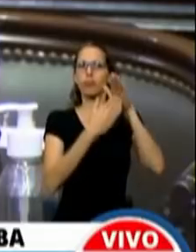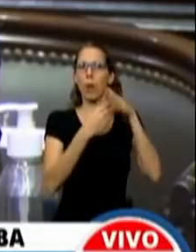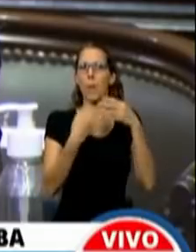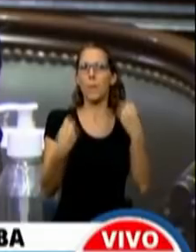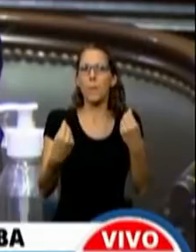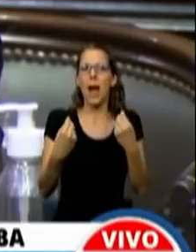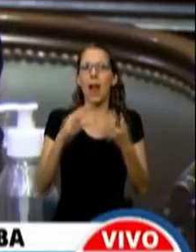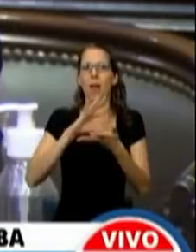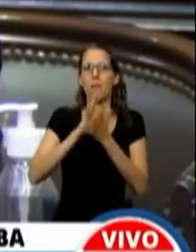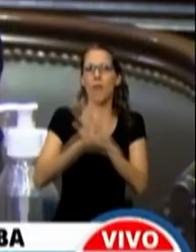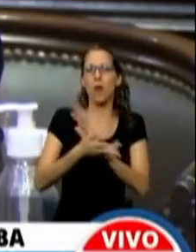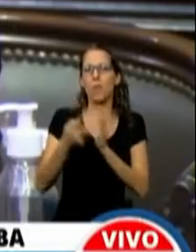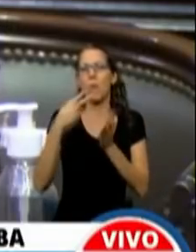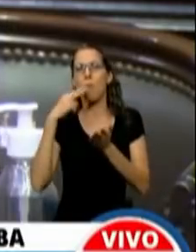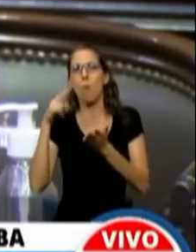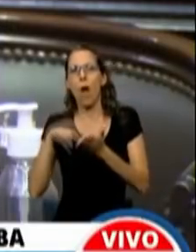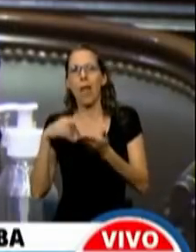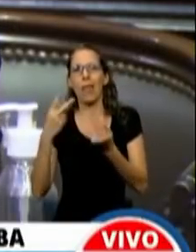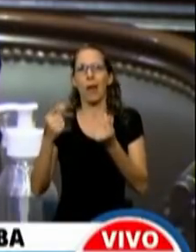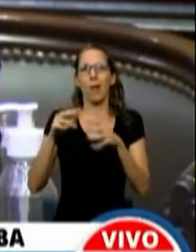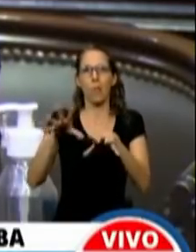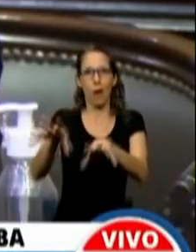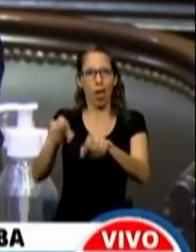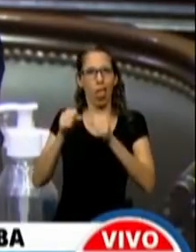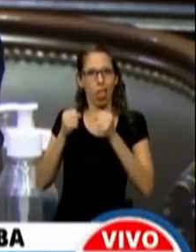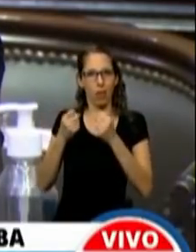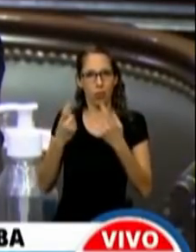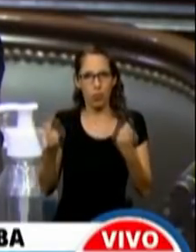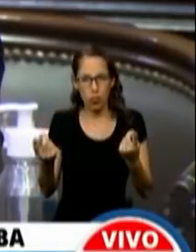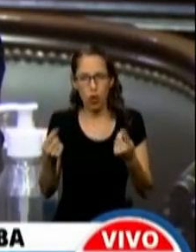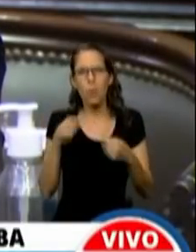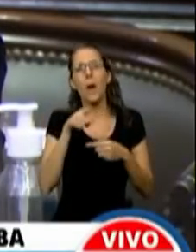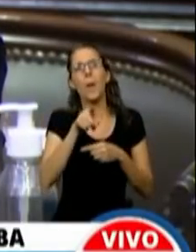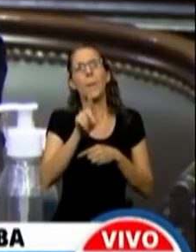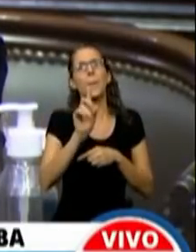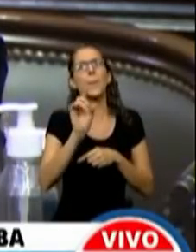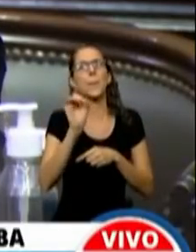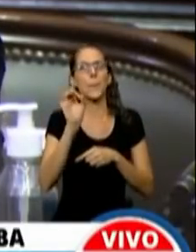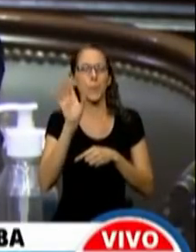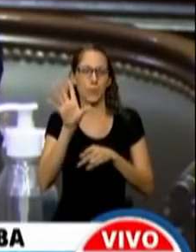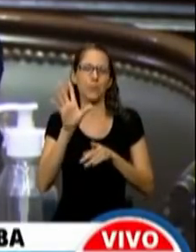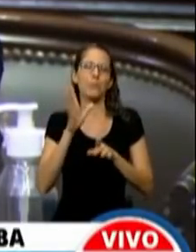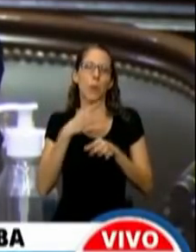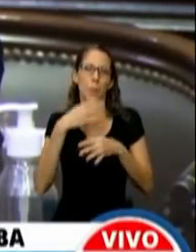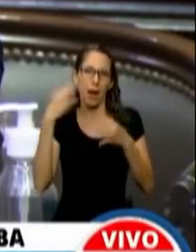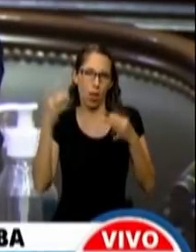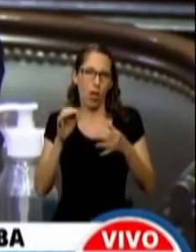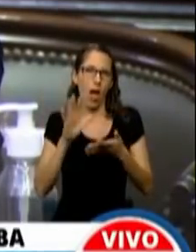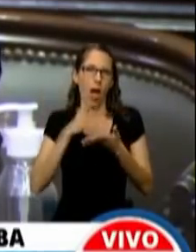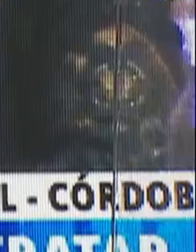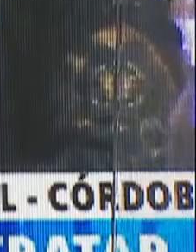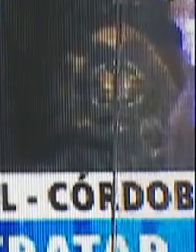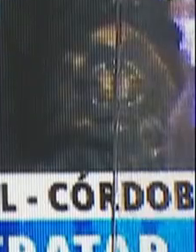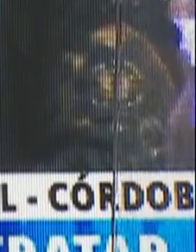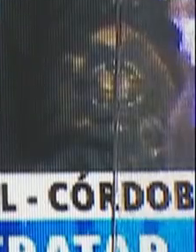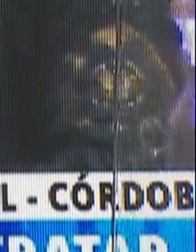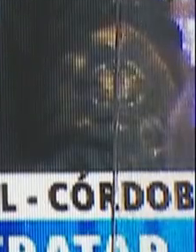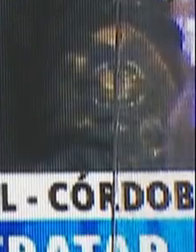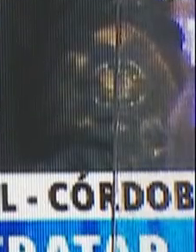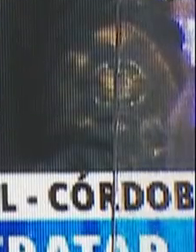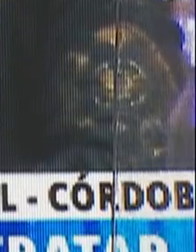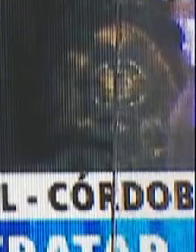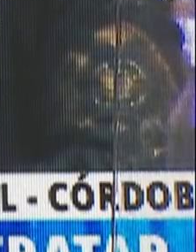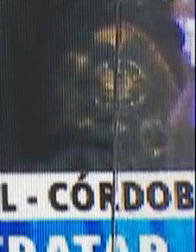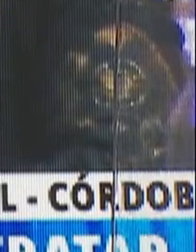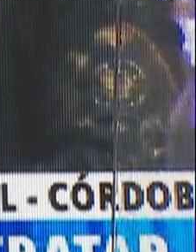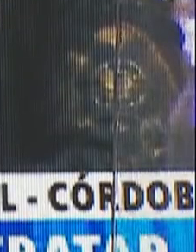mal, pasó lo que pasó, siempre fue mi intención cumplir el A deber. ver, Gabriela, déjame que Fue te un interrumpa. error. Fue un error.